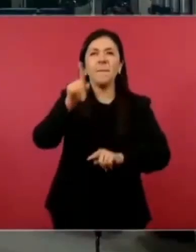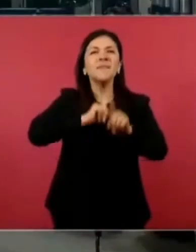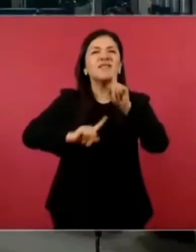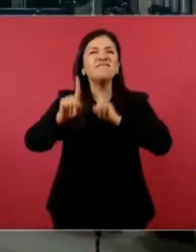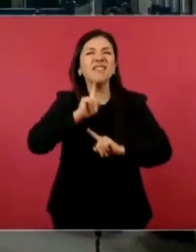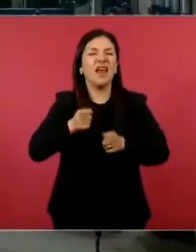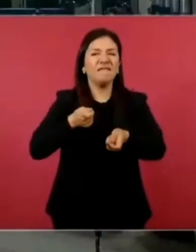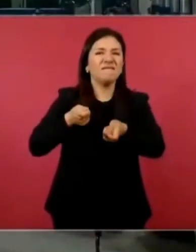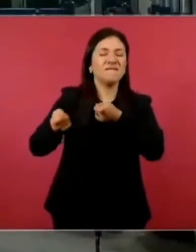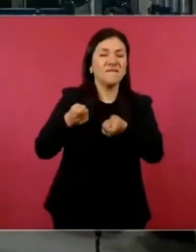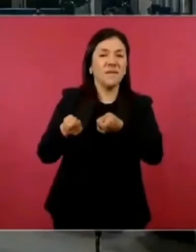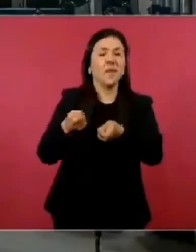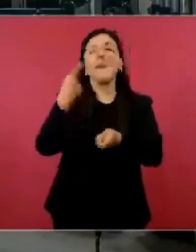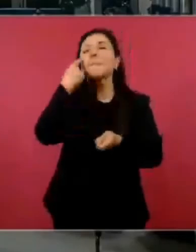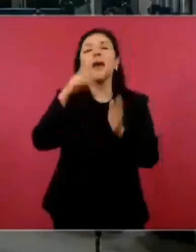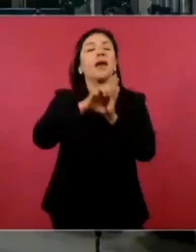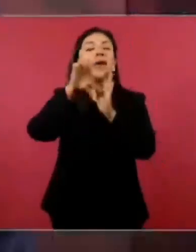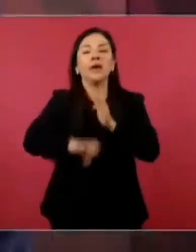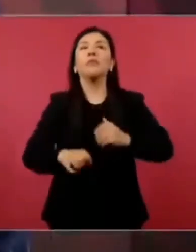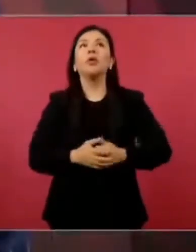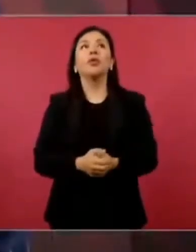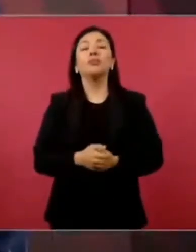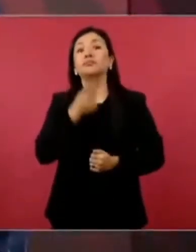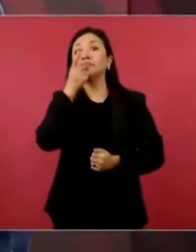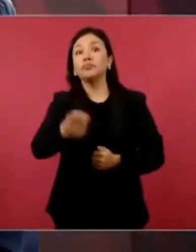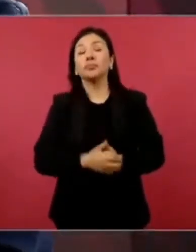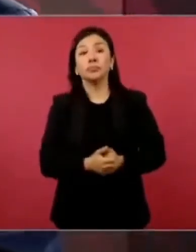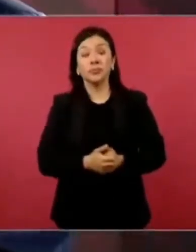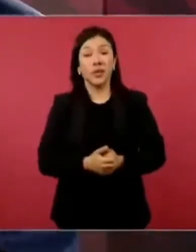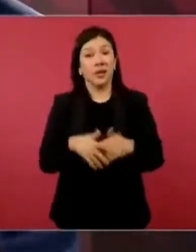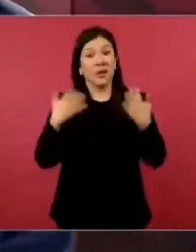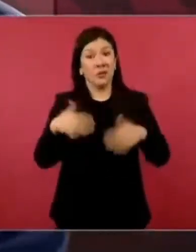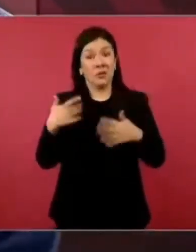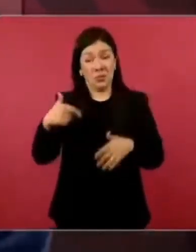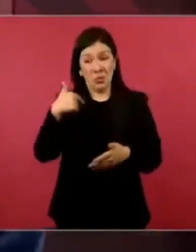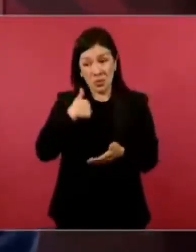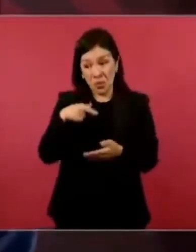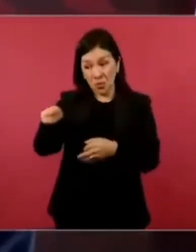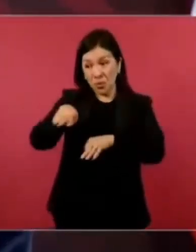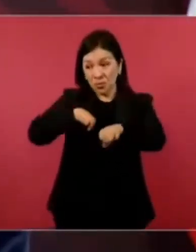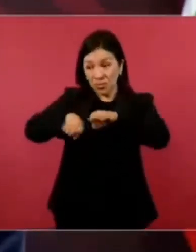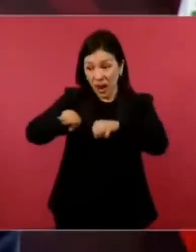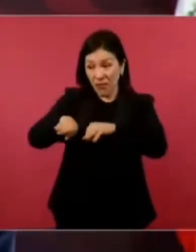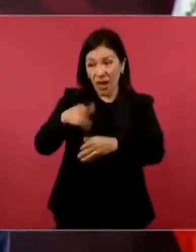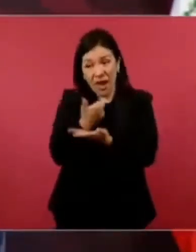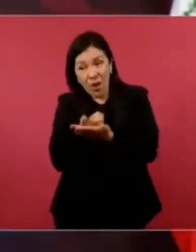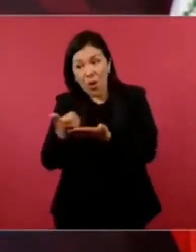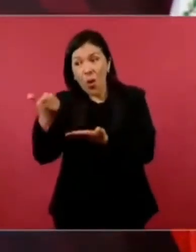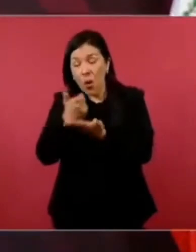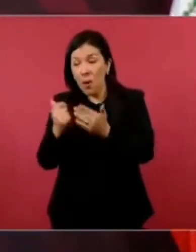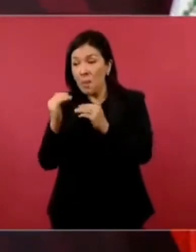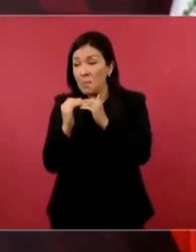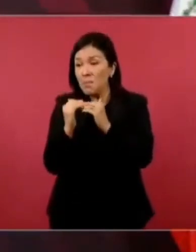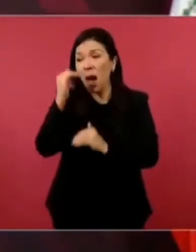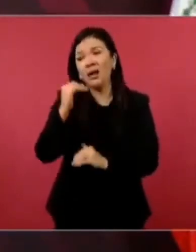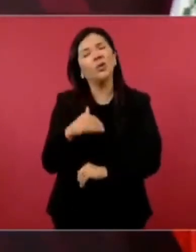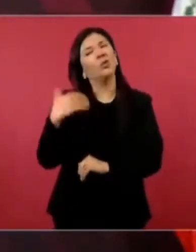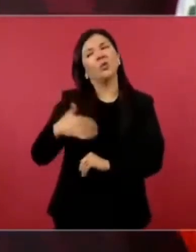Decían, por ejemplo, que no podían aumentar el salario porque si aumentaban el